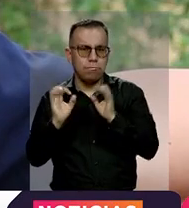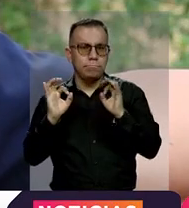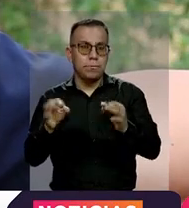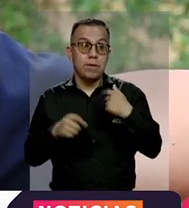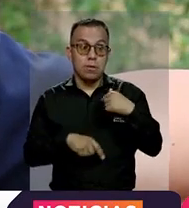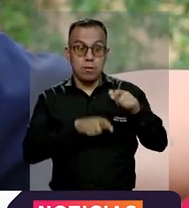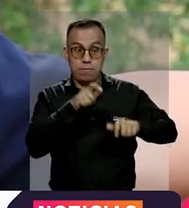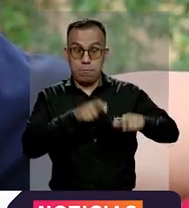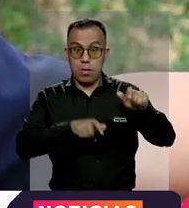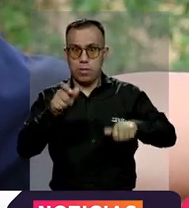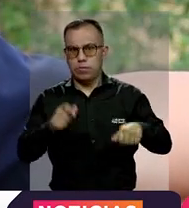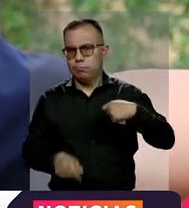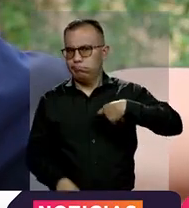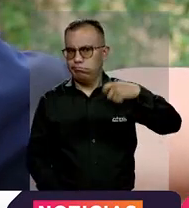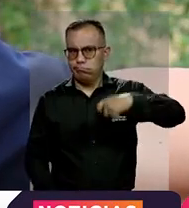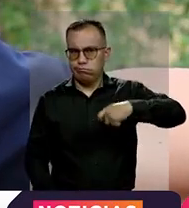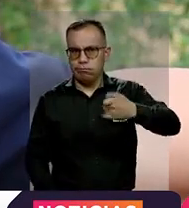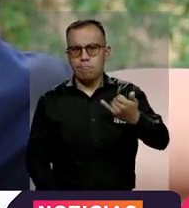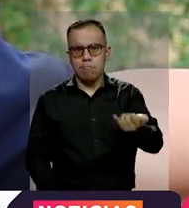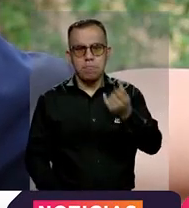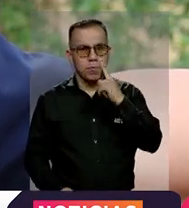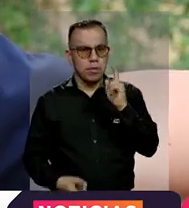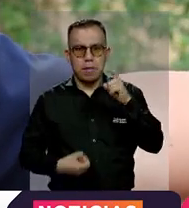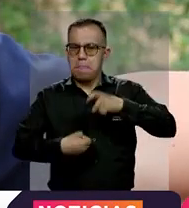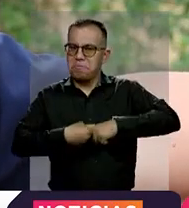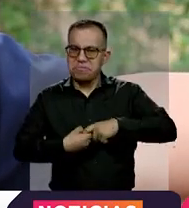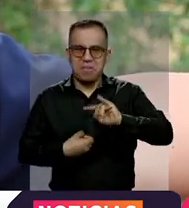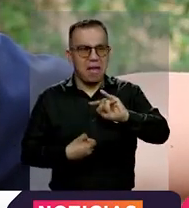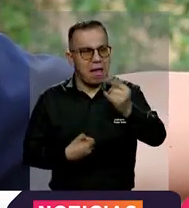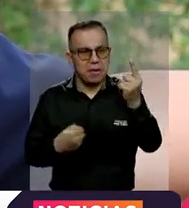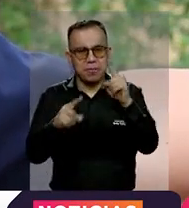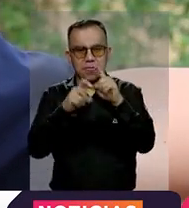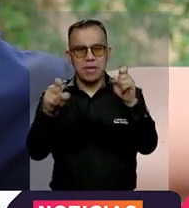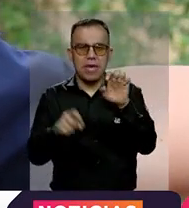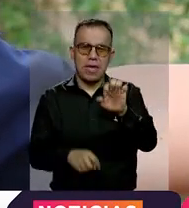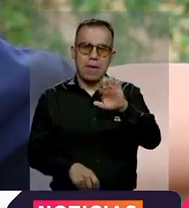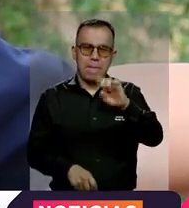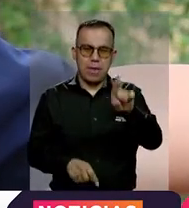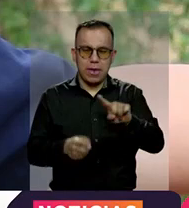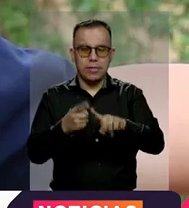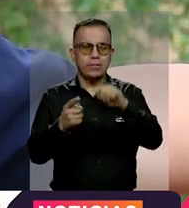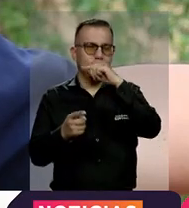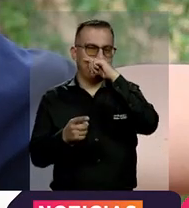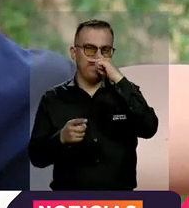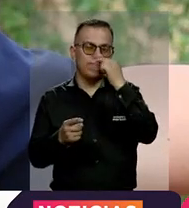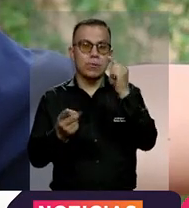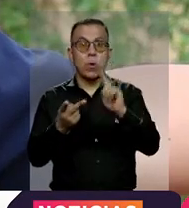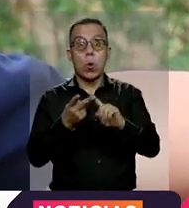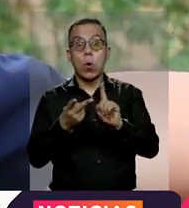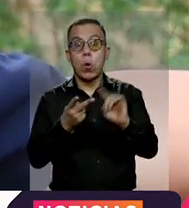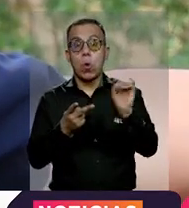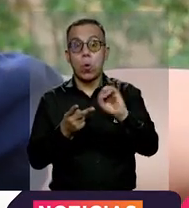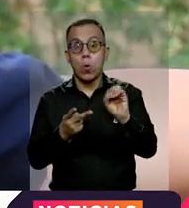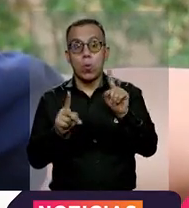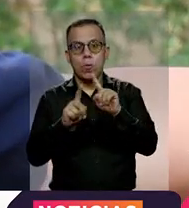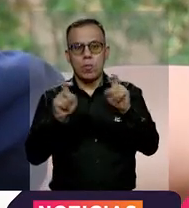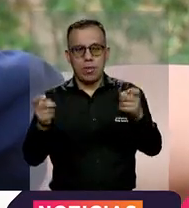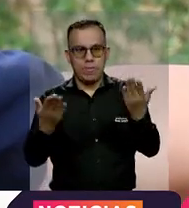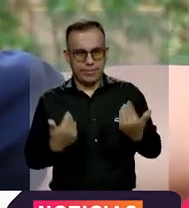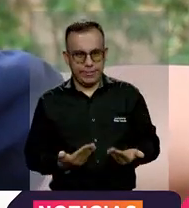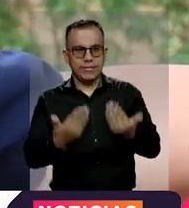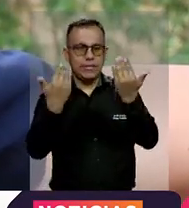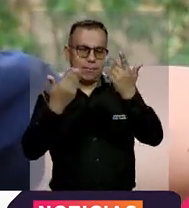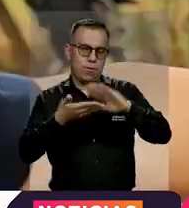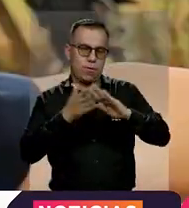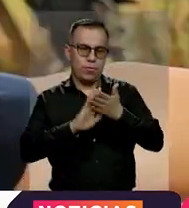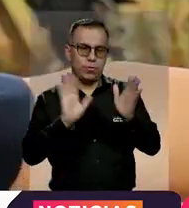hay muchas personas que lo necesitan porque nos están afiliados de pronto a una de psa nos va a favorecer mucho a